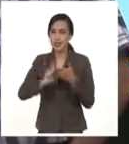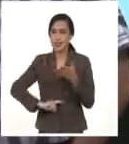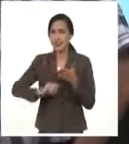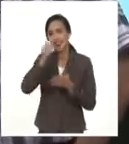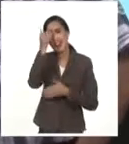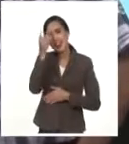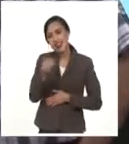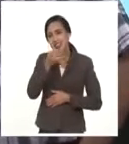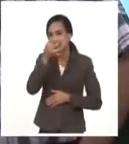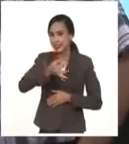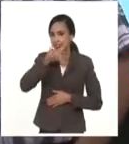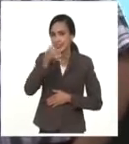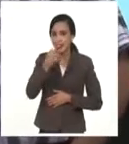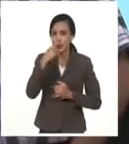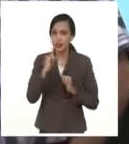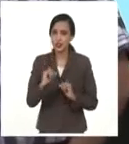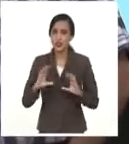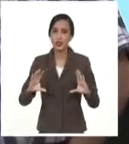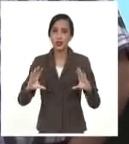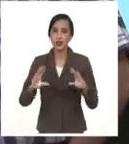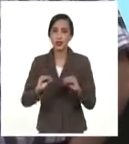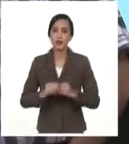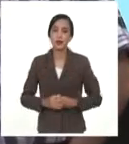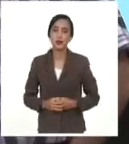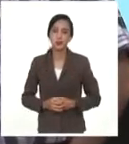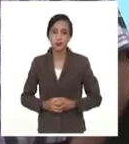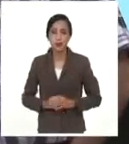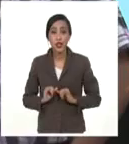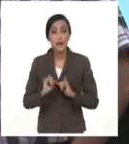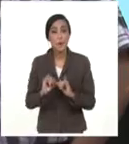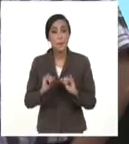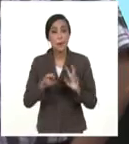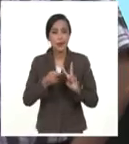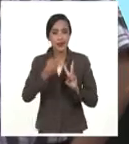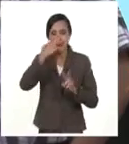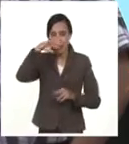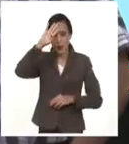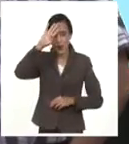declaraciones para el Estelar. Soy Sin Castillo, Sistema Informativo de la Televisión Cubana.